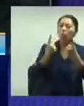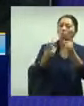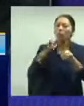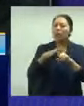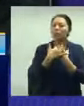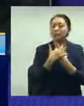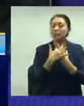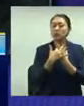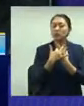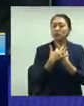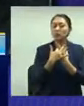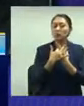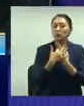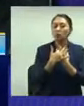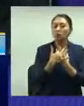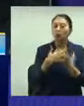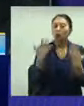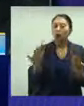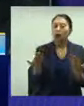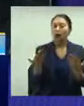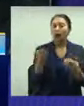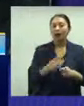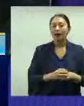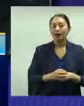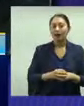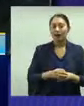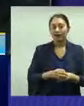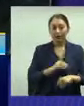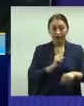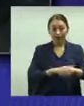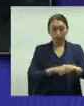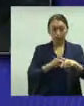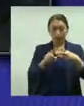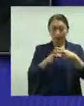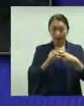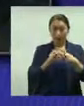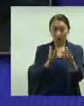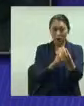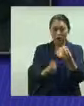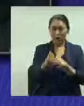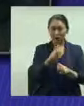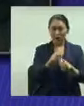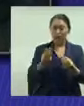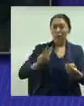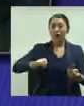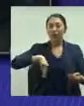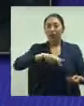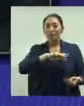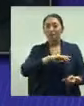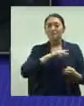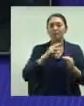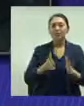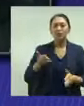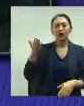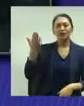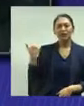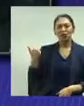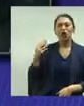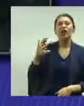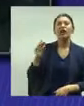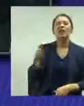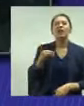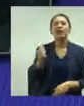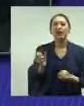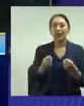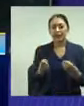situación en el momento en el que iniciaron la gestión, el ministro anterior, qué tanto avanzó, qué dejó hecho, qué no dejó